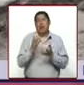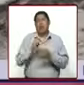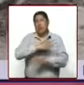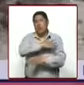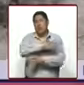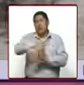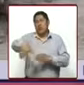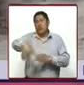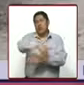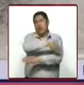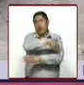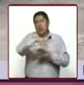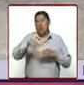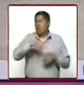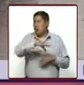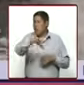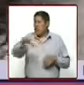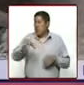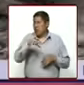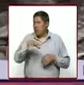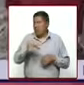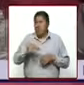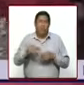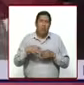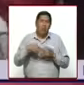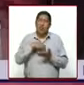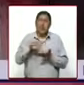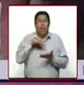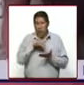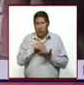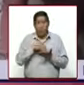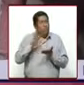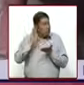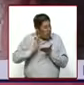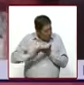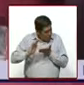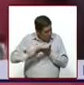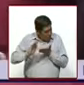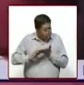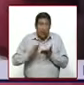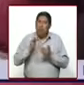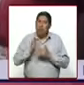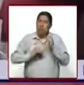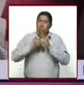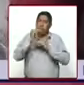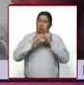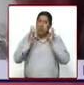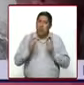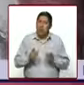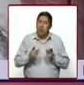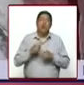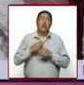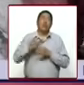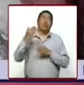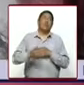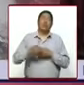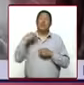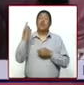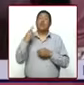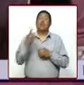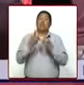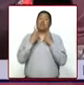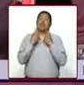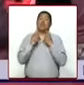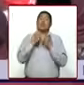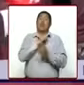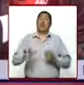todo el pavimento en una zona tan olvidada. También van a disculpar, es que las obras son así. Y termino, siempre me dicen: